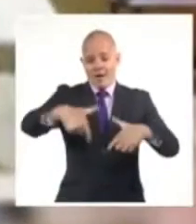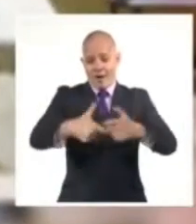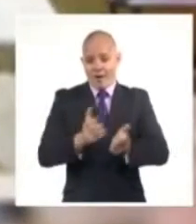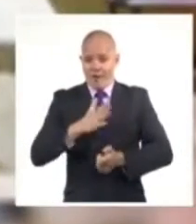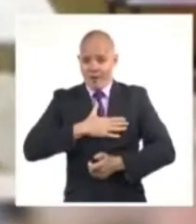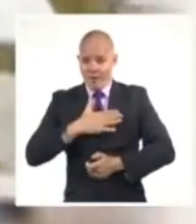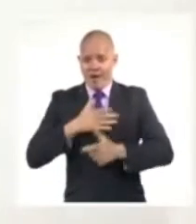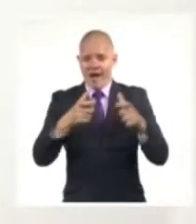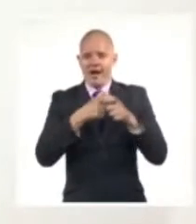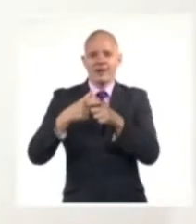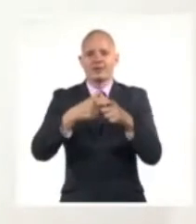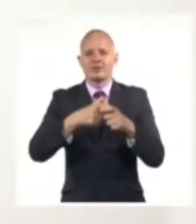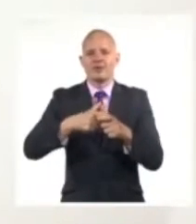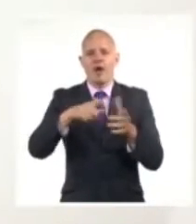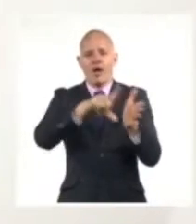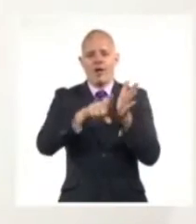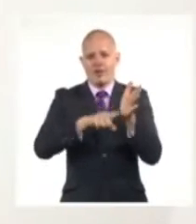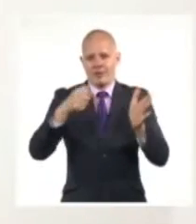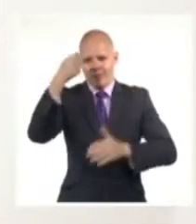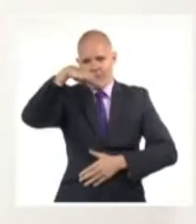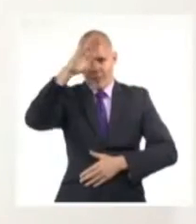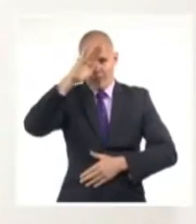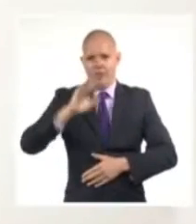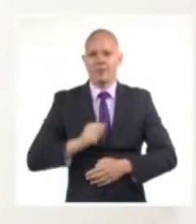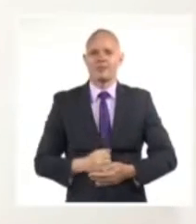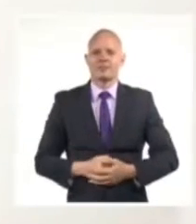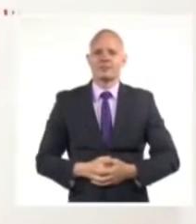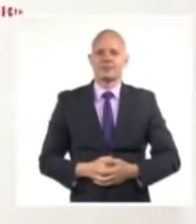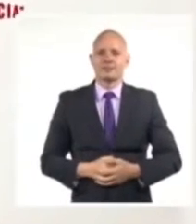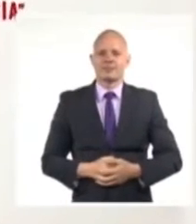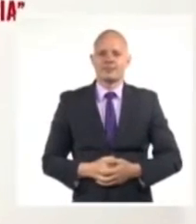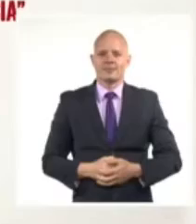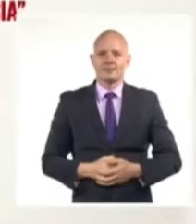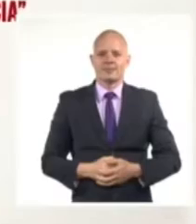de la Unión Nacional de Juristas de Cuba.